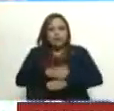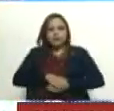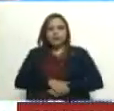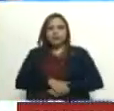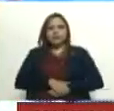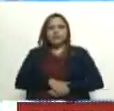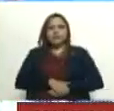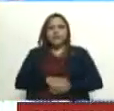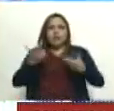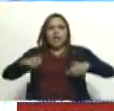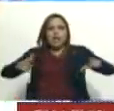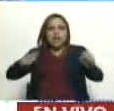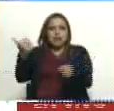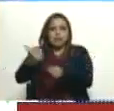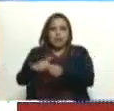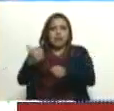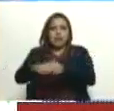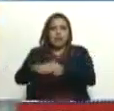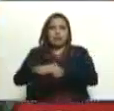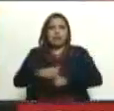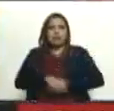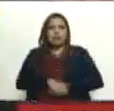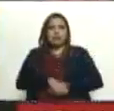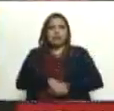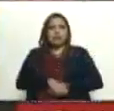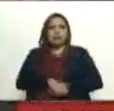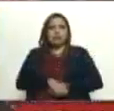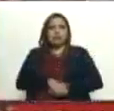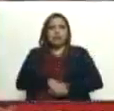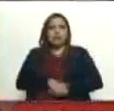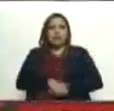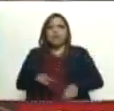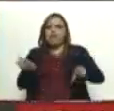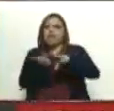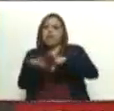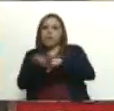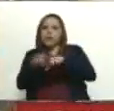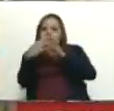El lago de Maracaibo es el Zulia.